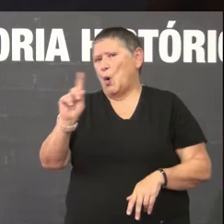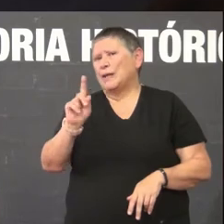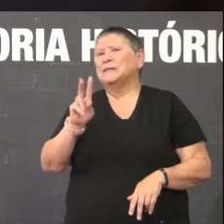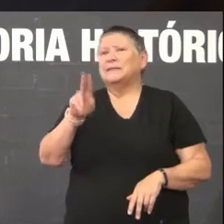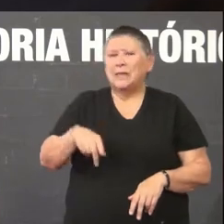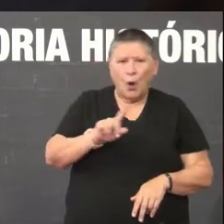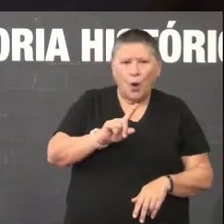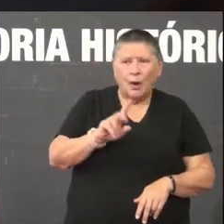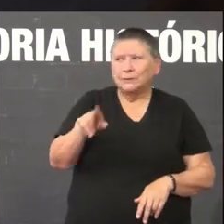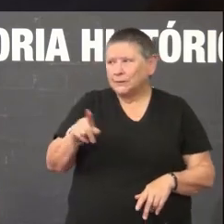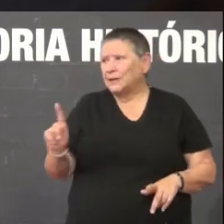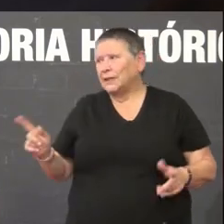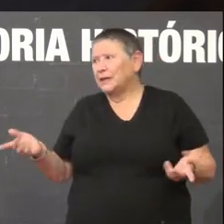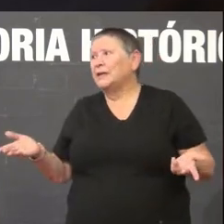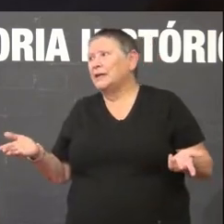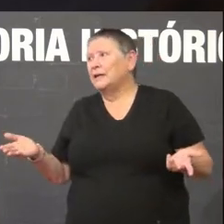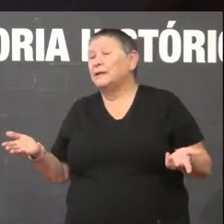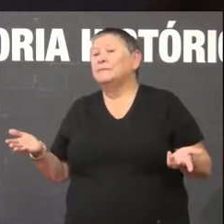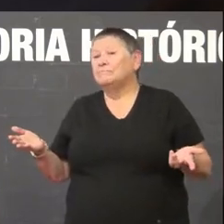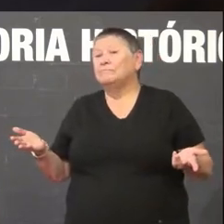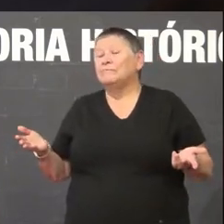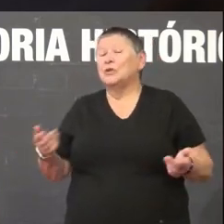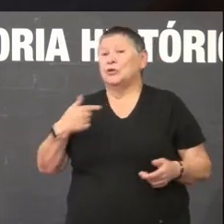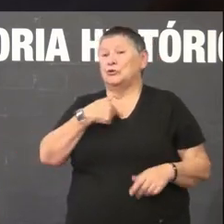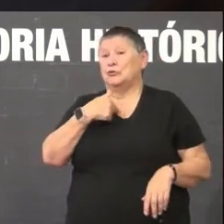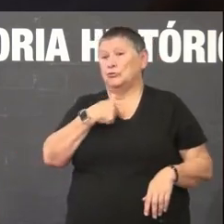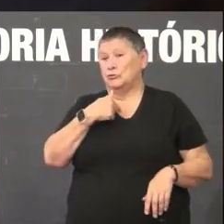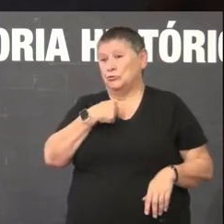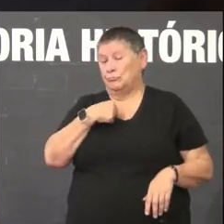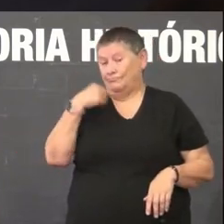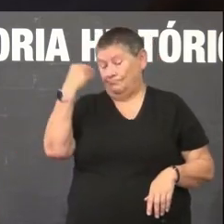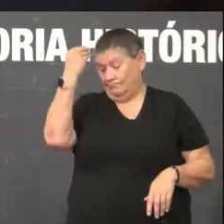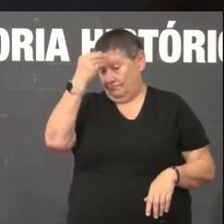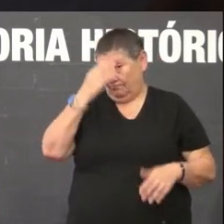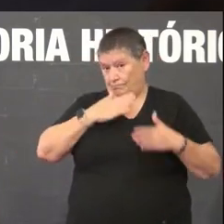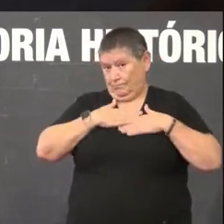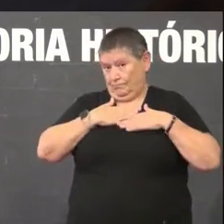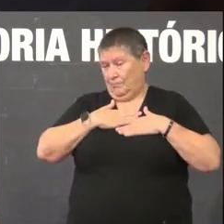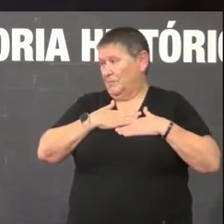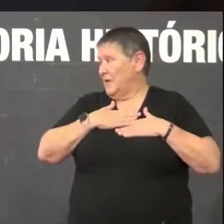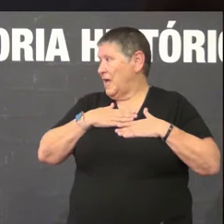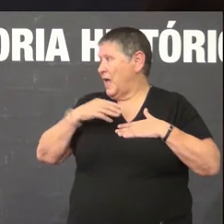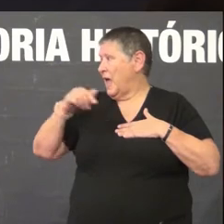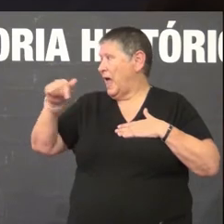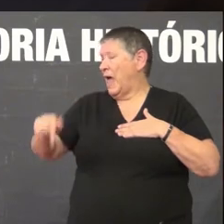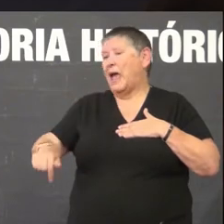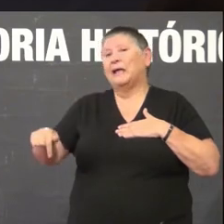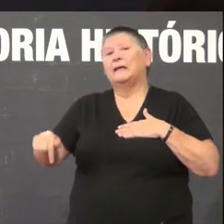O é. E eu considero que efectivamente aquí ten